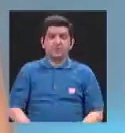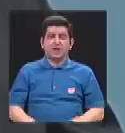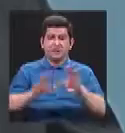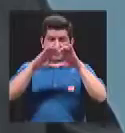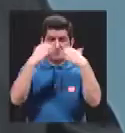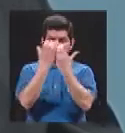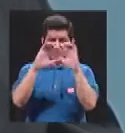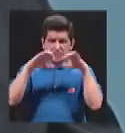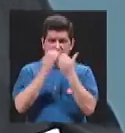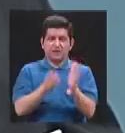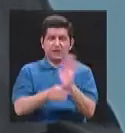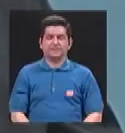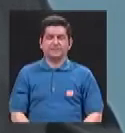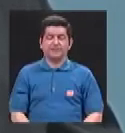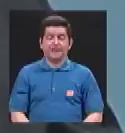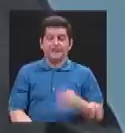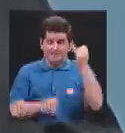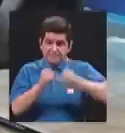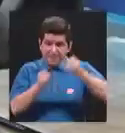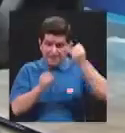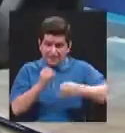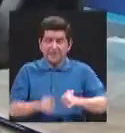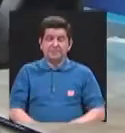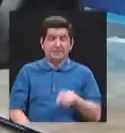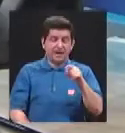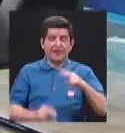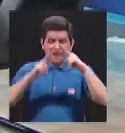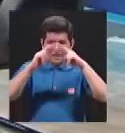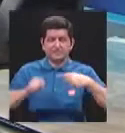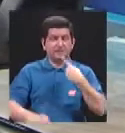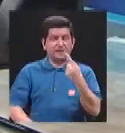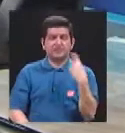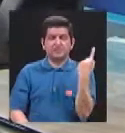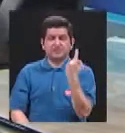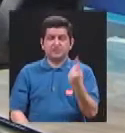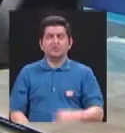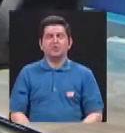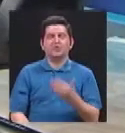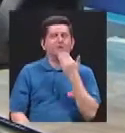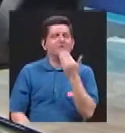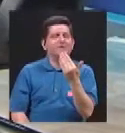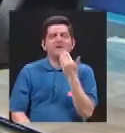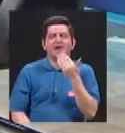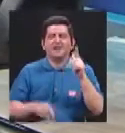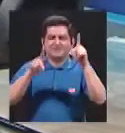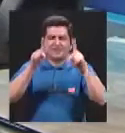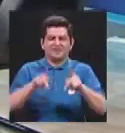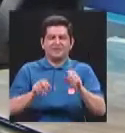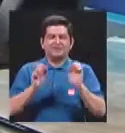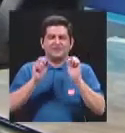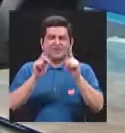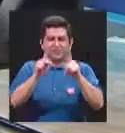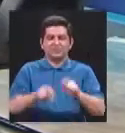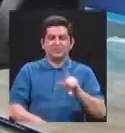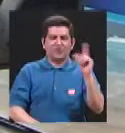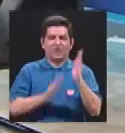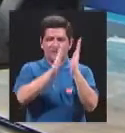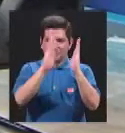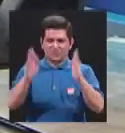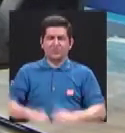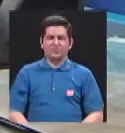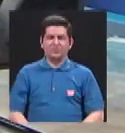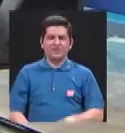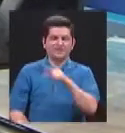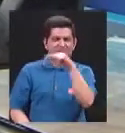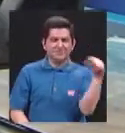de las categorías de largometraje. Bueno, para finalizar este recuento, habría que decir nada más agradecer a las personas que hacen posible que el